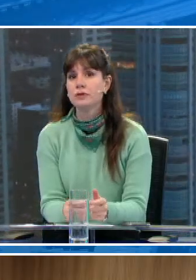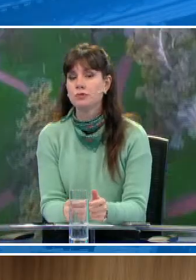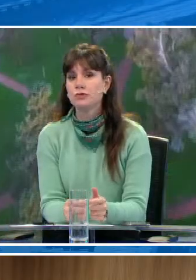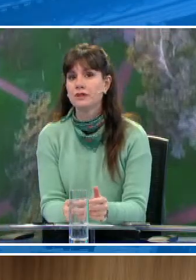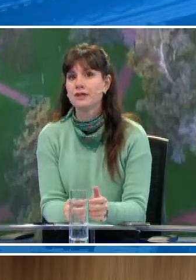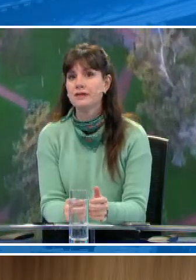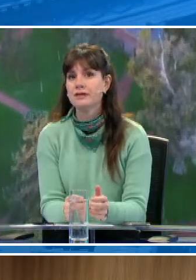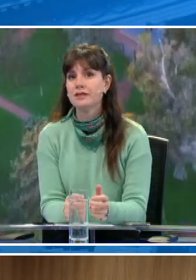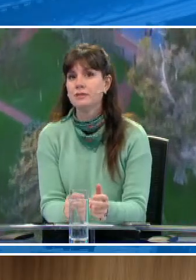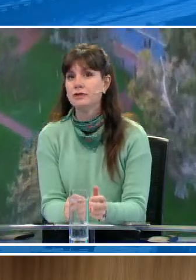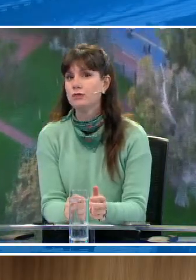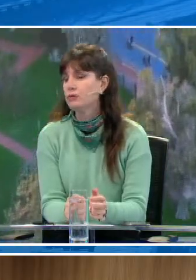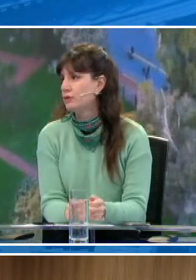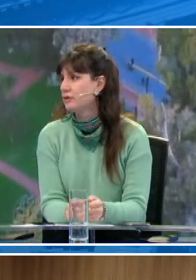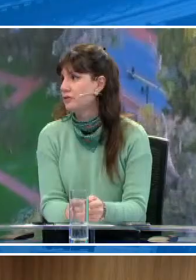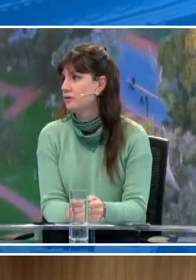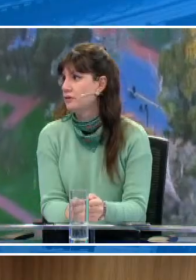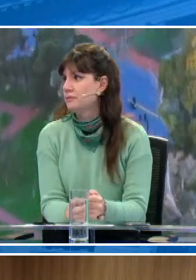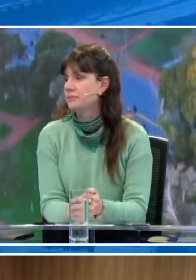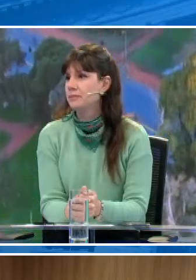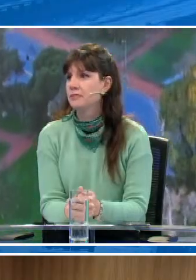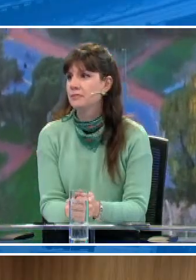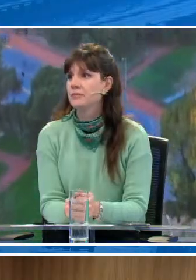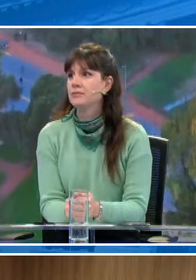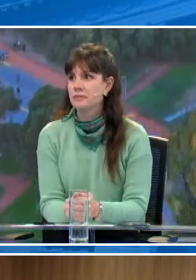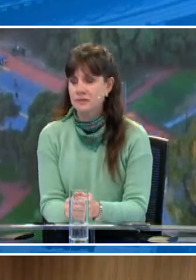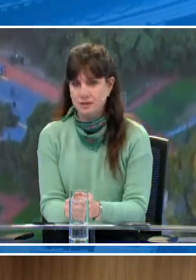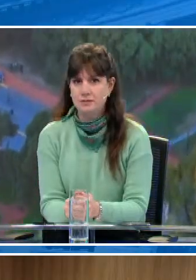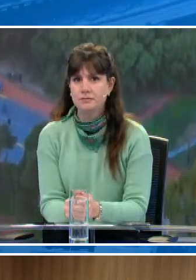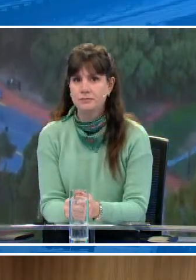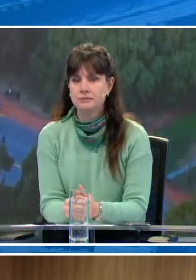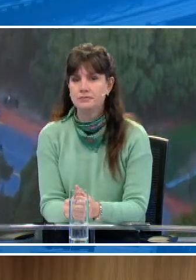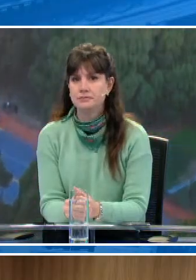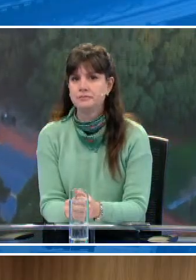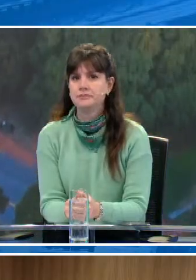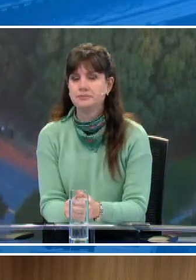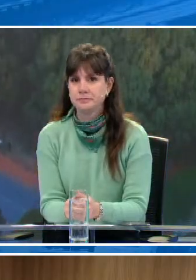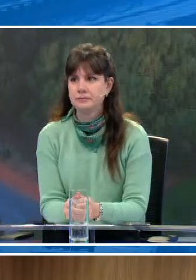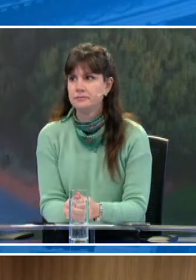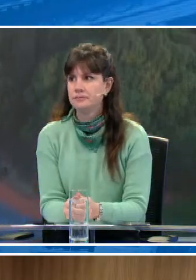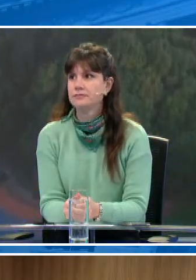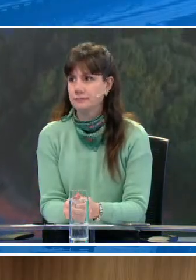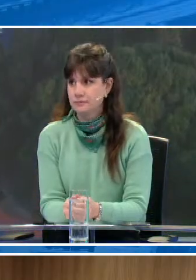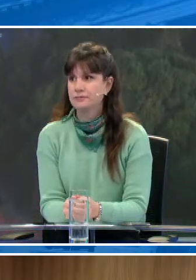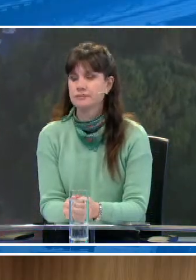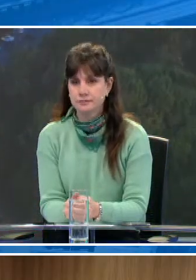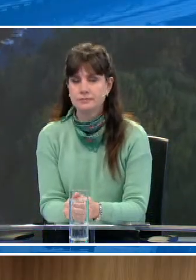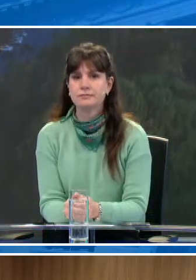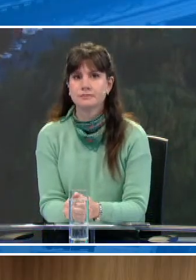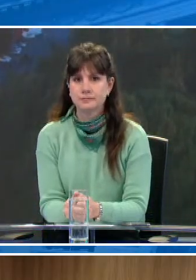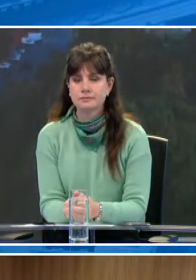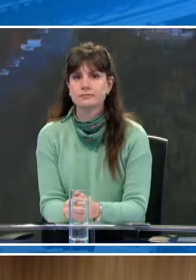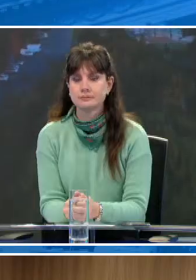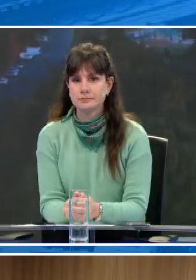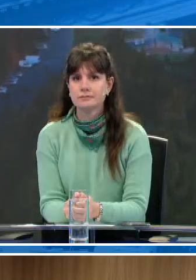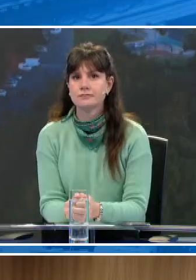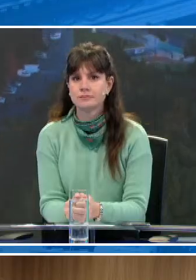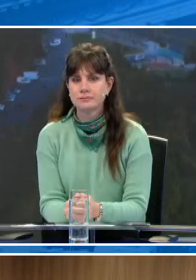Federico Sturzenegger y Mario Lugones. Toda la carne al asador Sí, en claro. la elección bonaerense, ¿no? Sí, claro. Si pensábamos